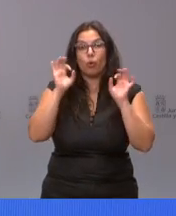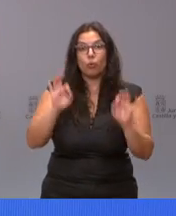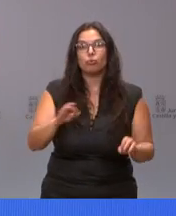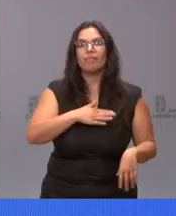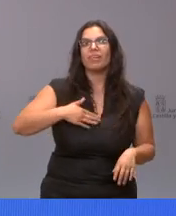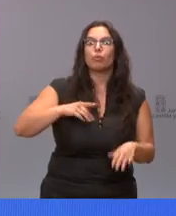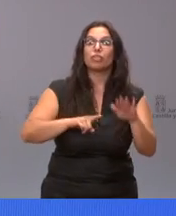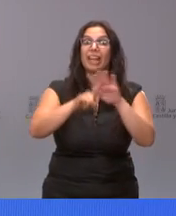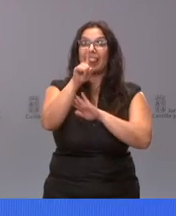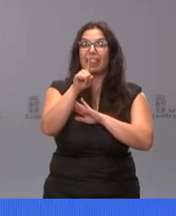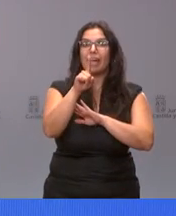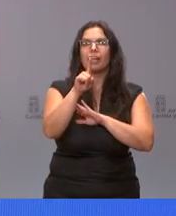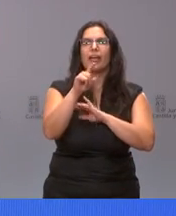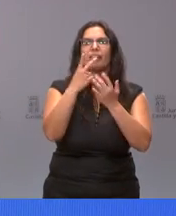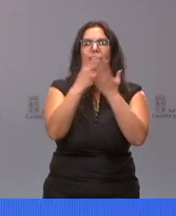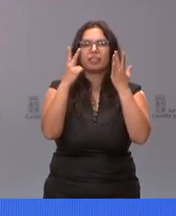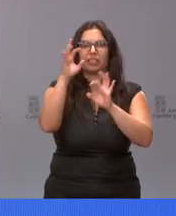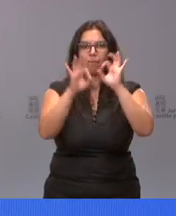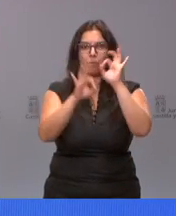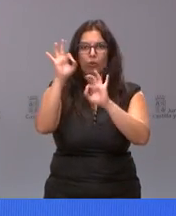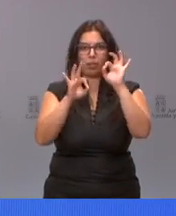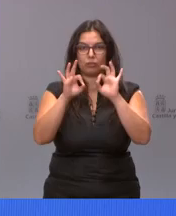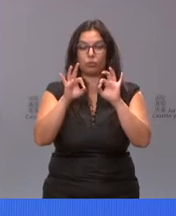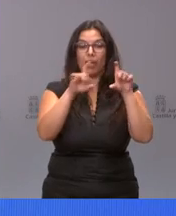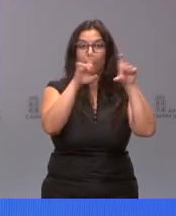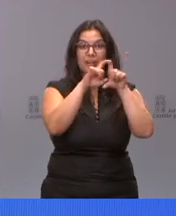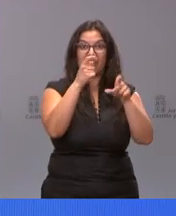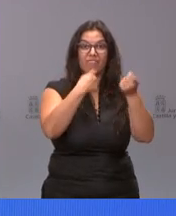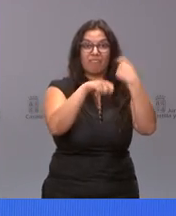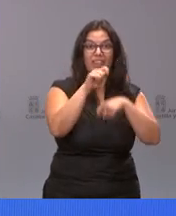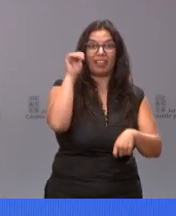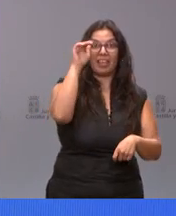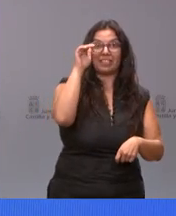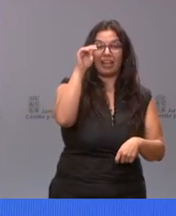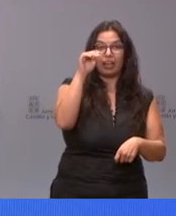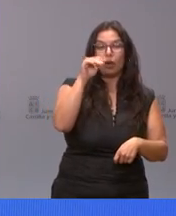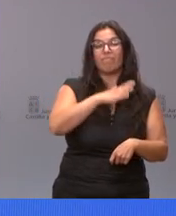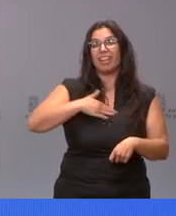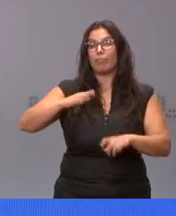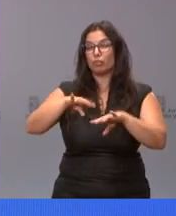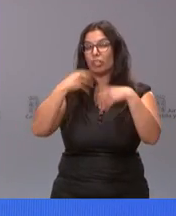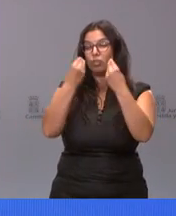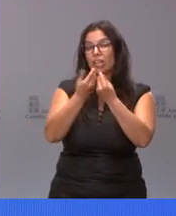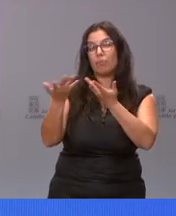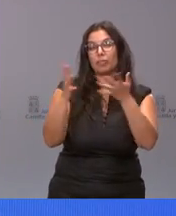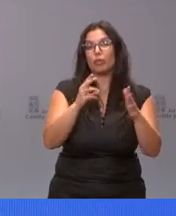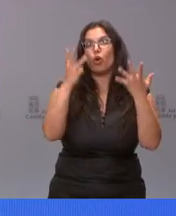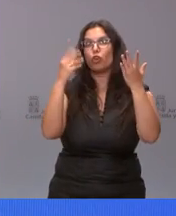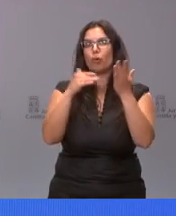crecer en un 17% el número de empresas exportadoras hasta llegar aproximadamente a unas